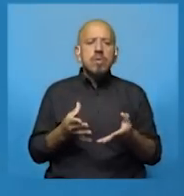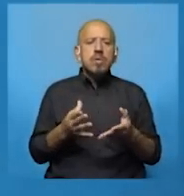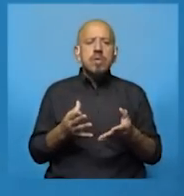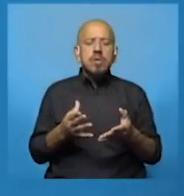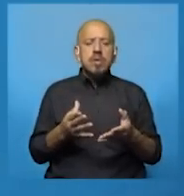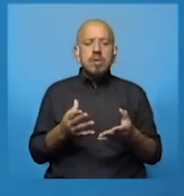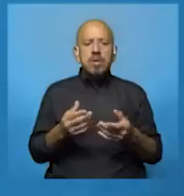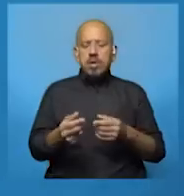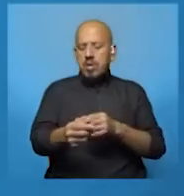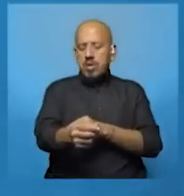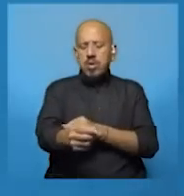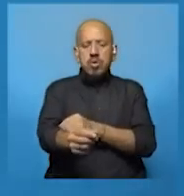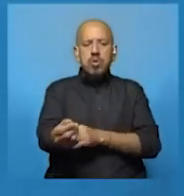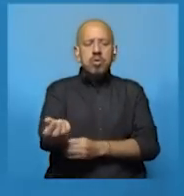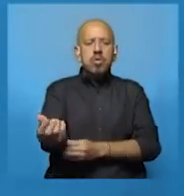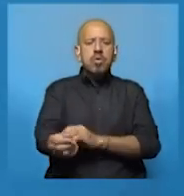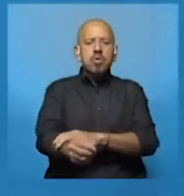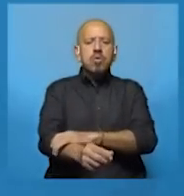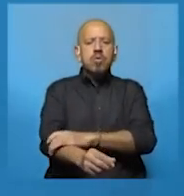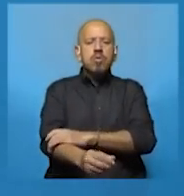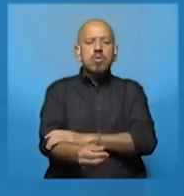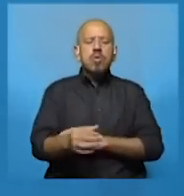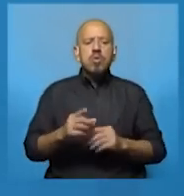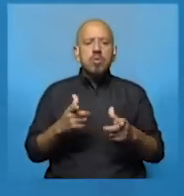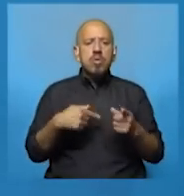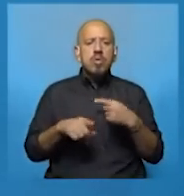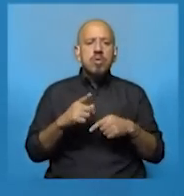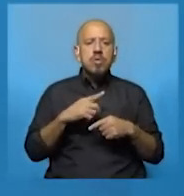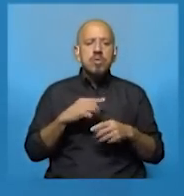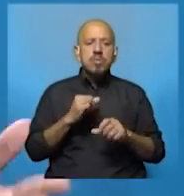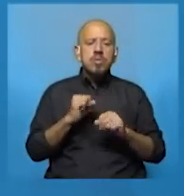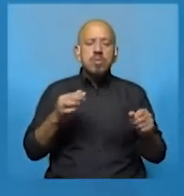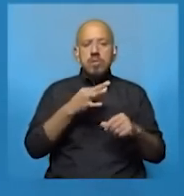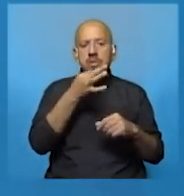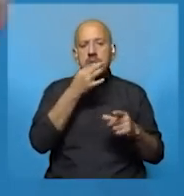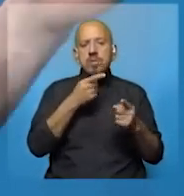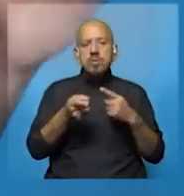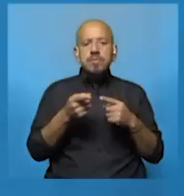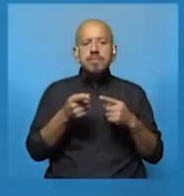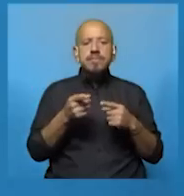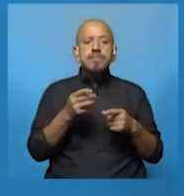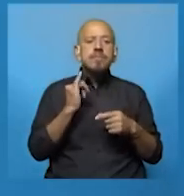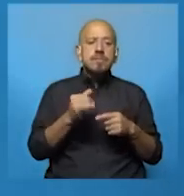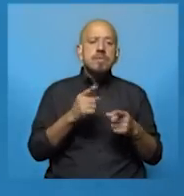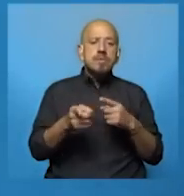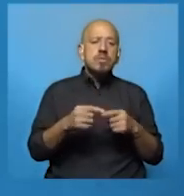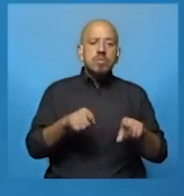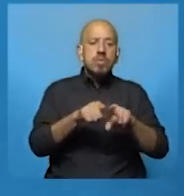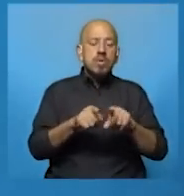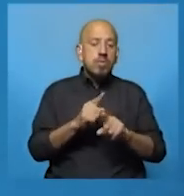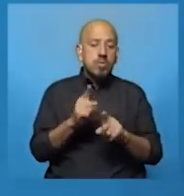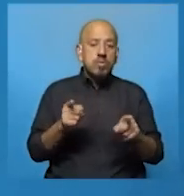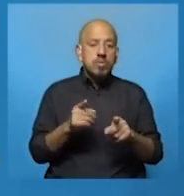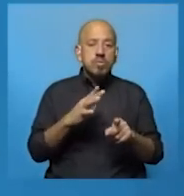hay una vara métrica que nos permite decir Bueno este esto es igual a tal cosa no